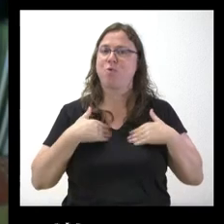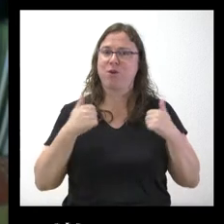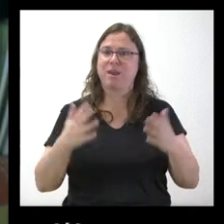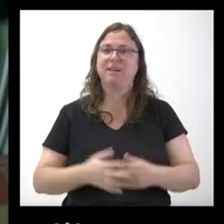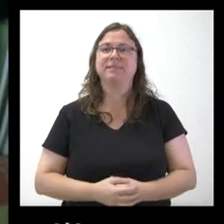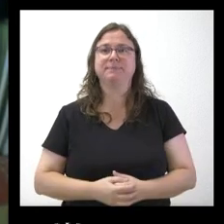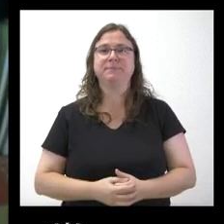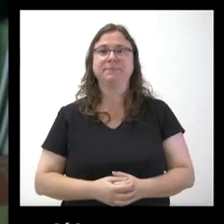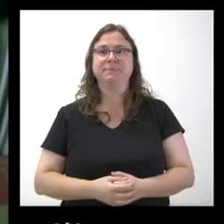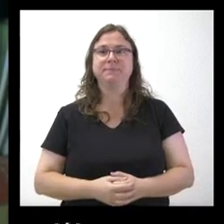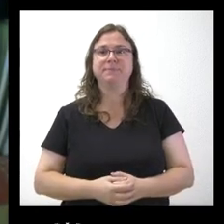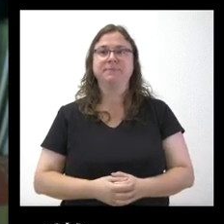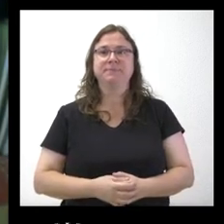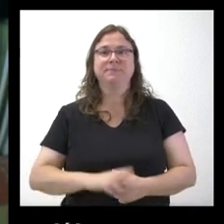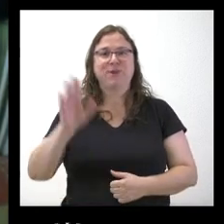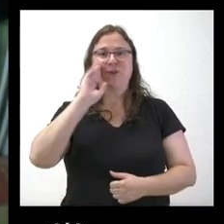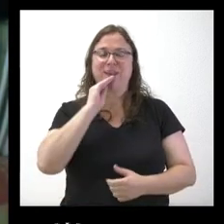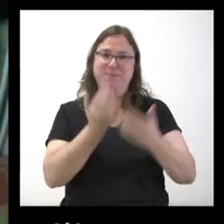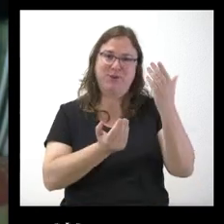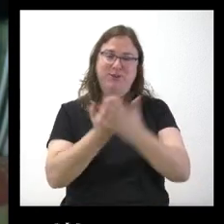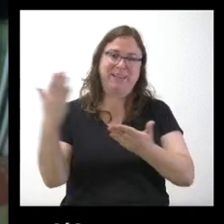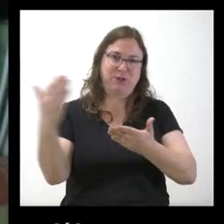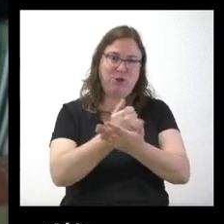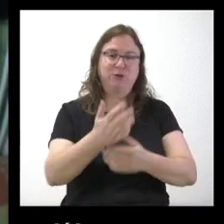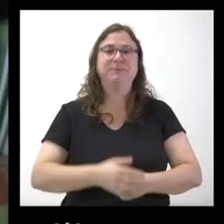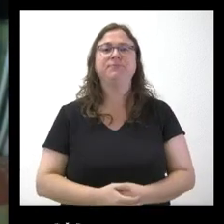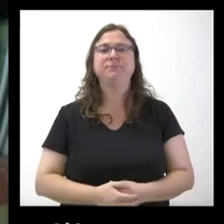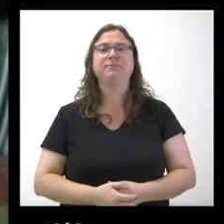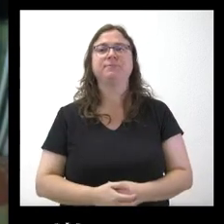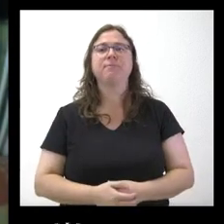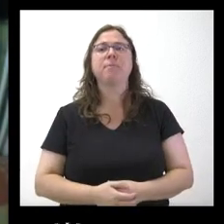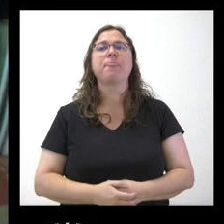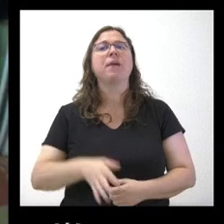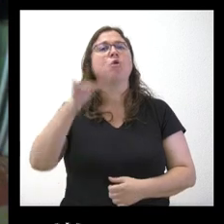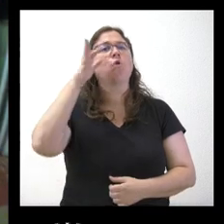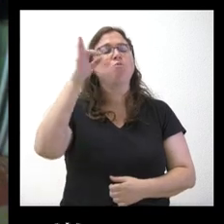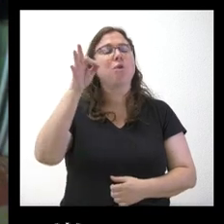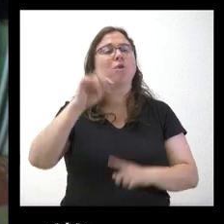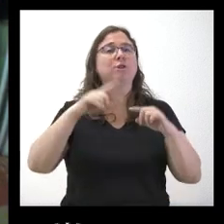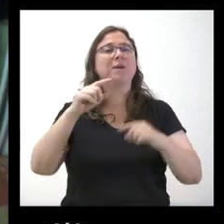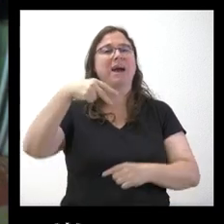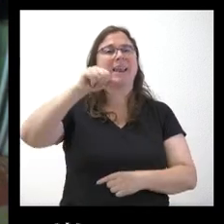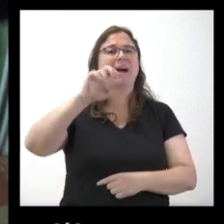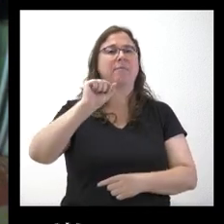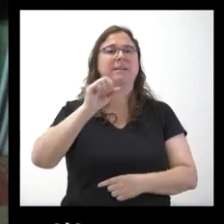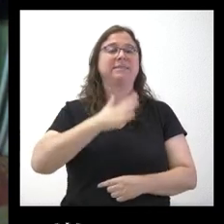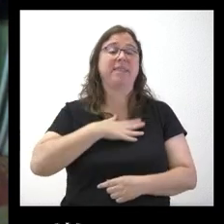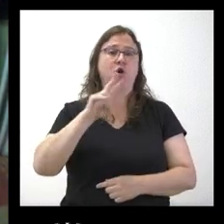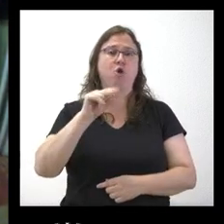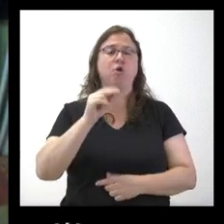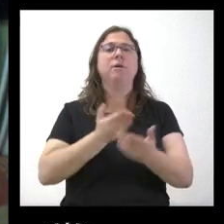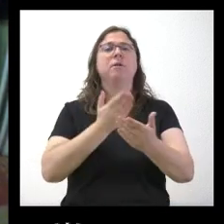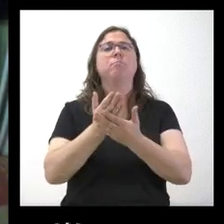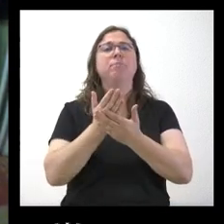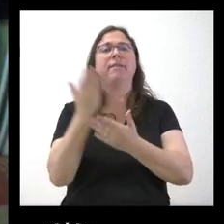quieras Hola Muy buenos días a todos la localidad segoviana de Navas de oro pide un comedor escolar para los